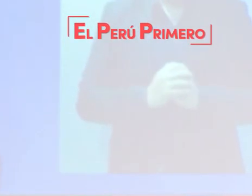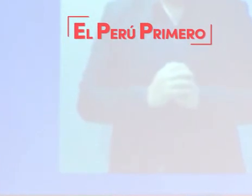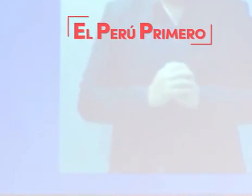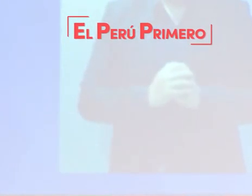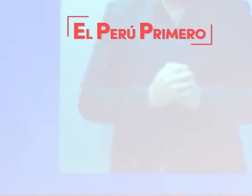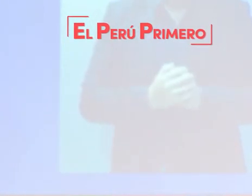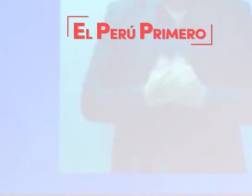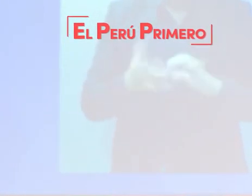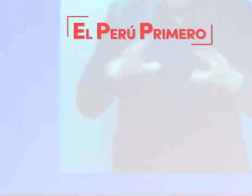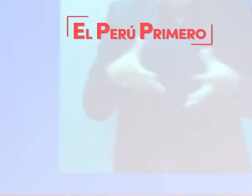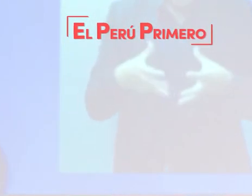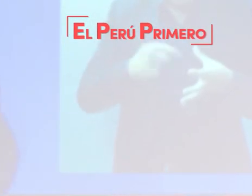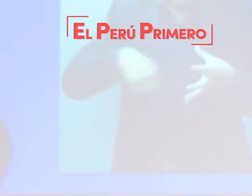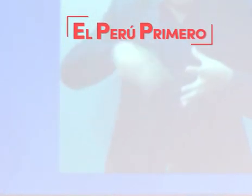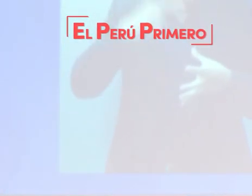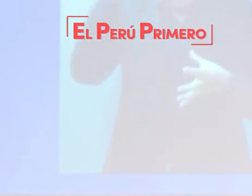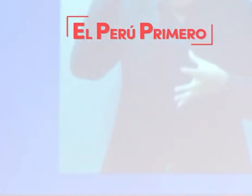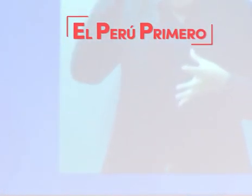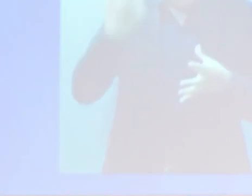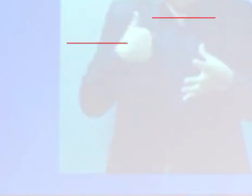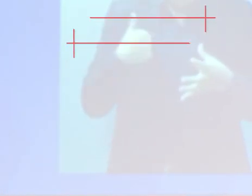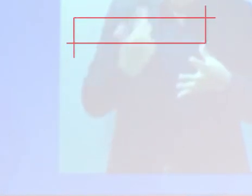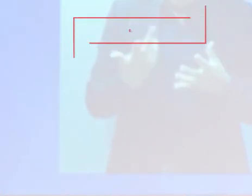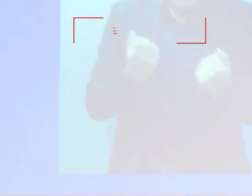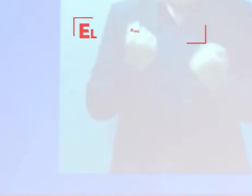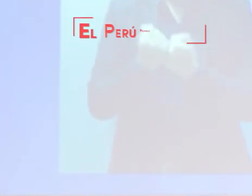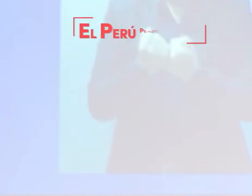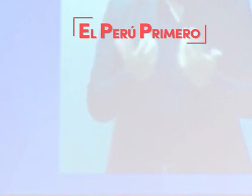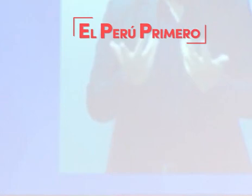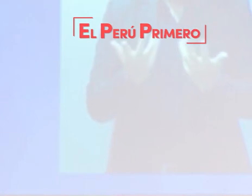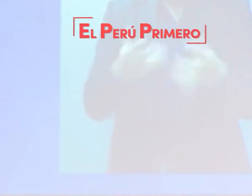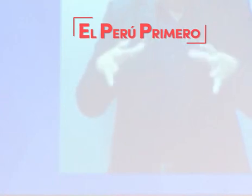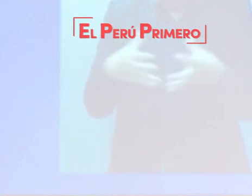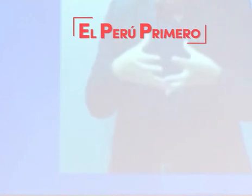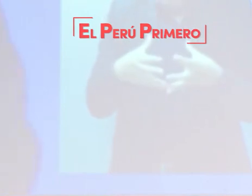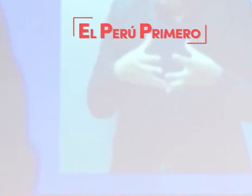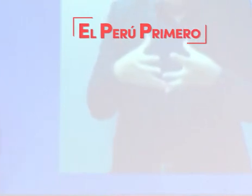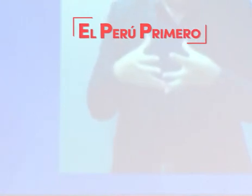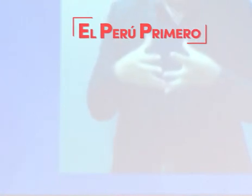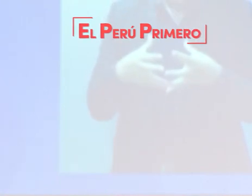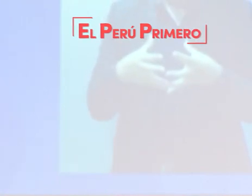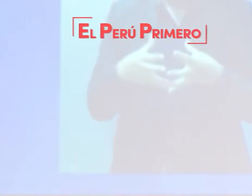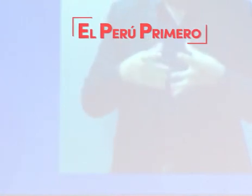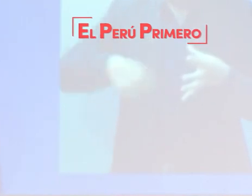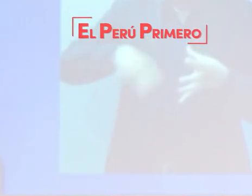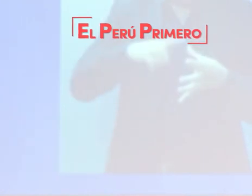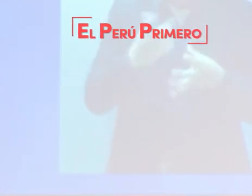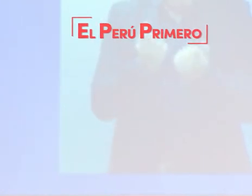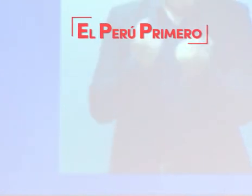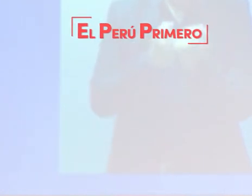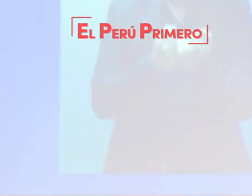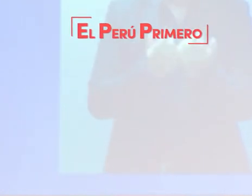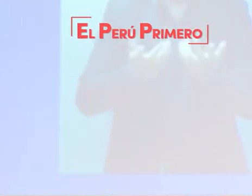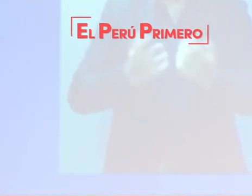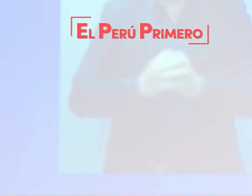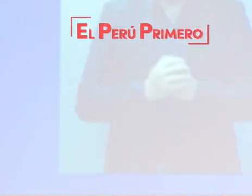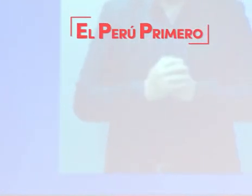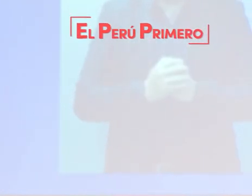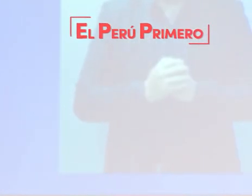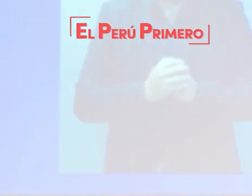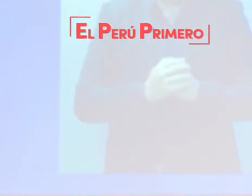todavía requiere estos programas sociales para que no estén solos, que no estén desamparados.